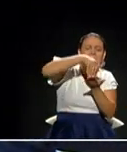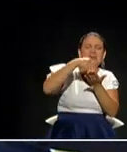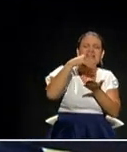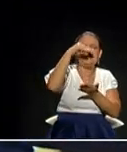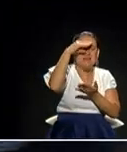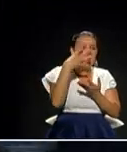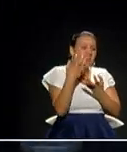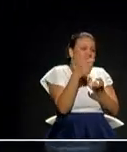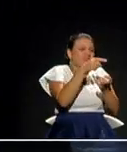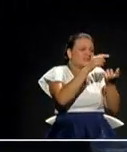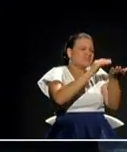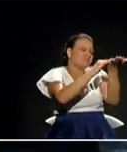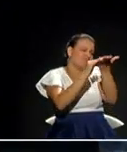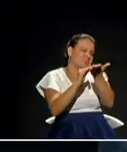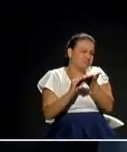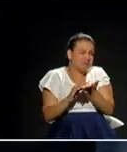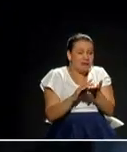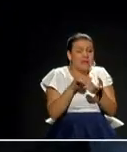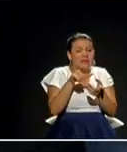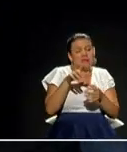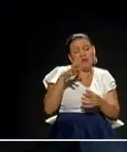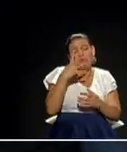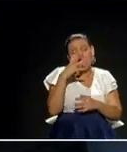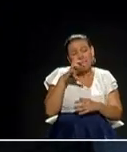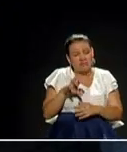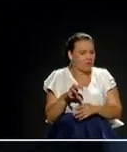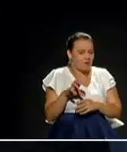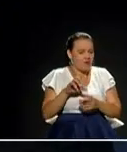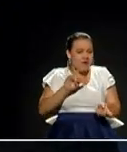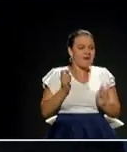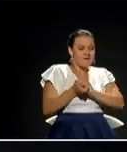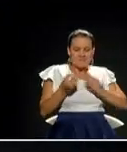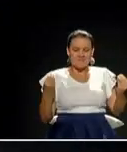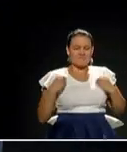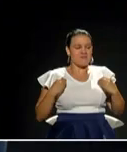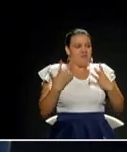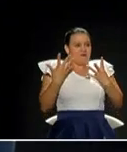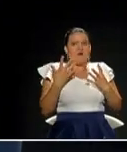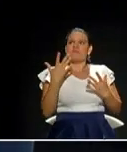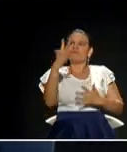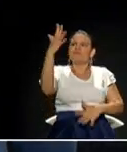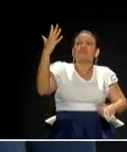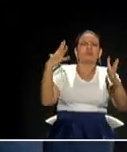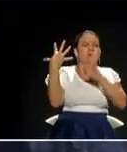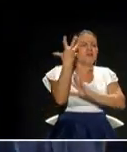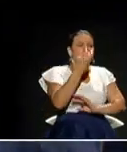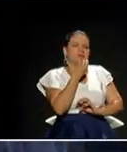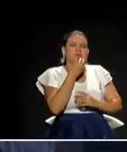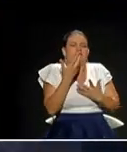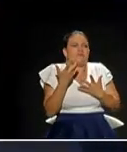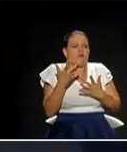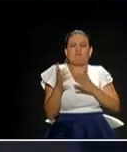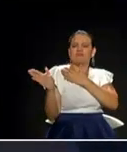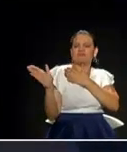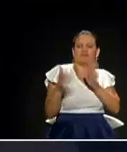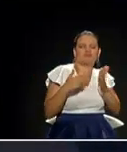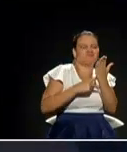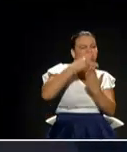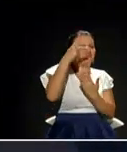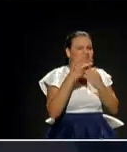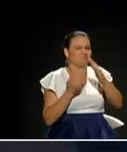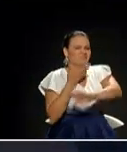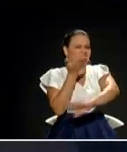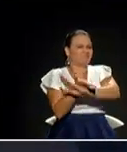habitado recorrido de manera permanente y para esto avanzaremos en los trámites y las propuestas de los procesos de peatonalización